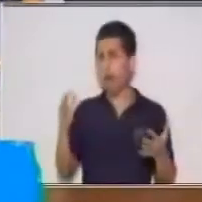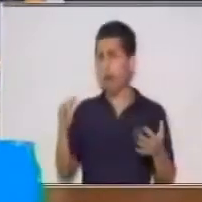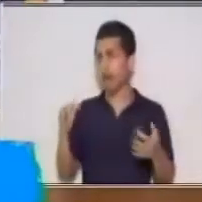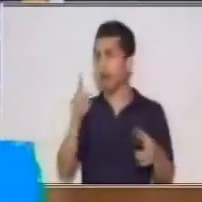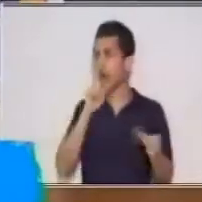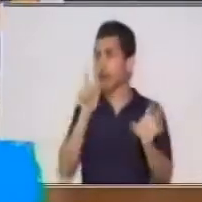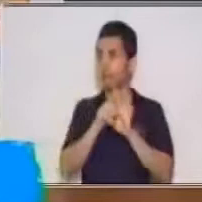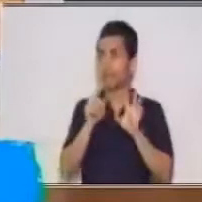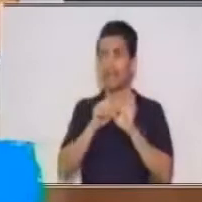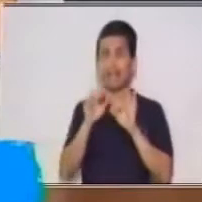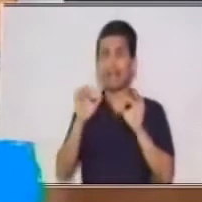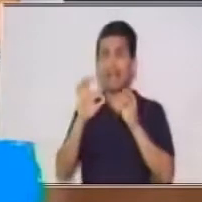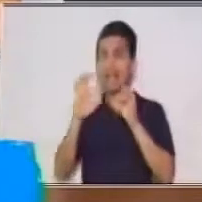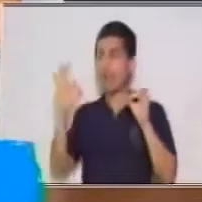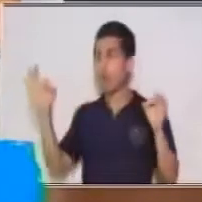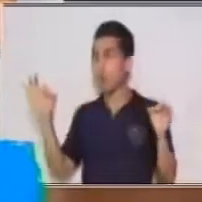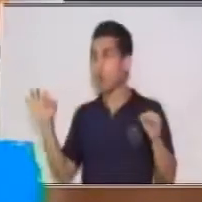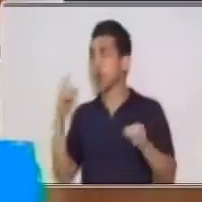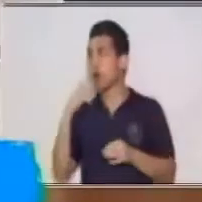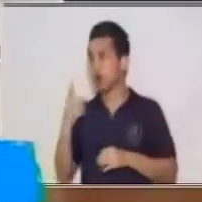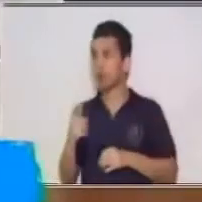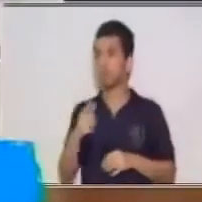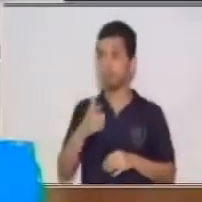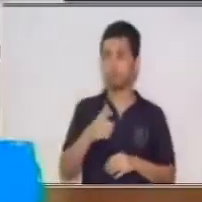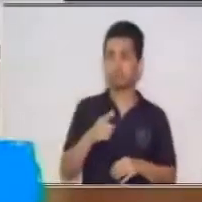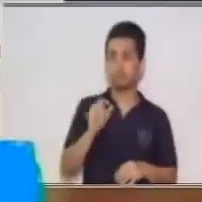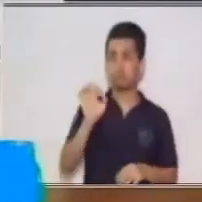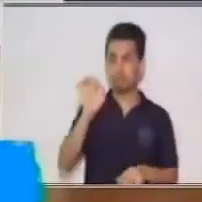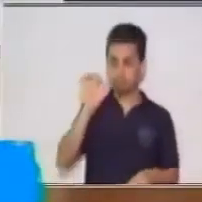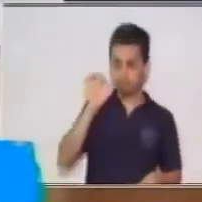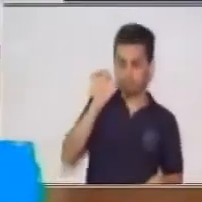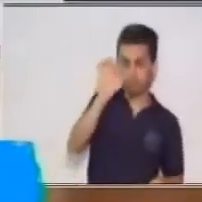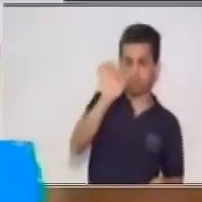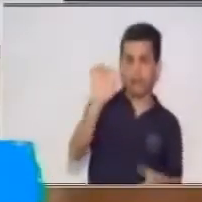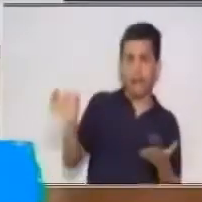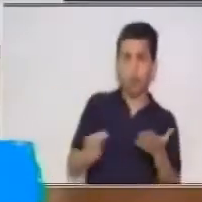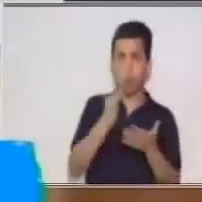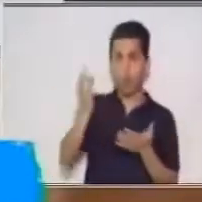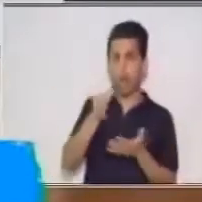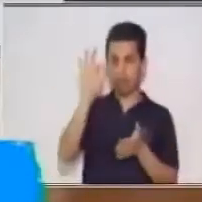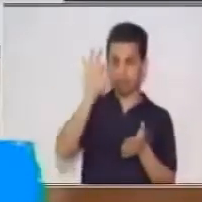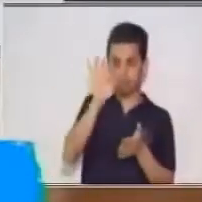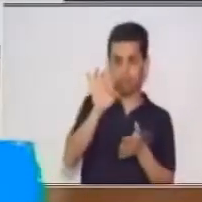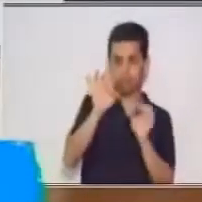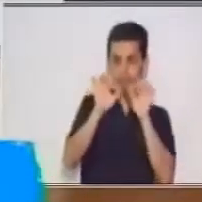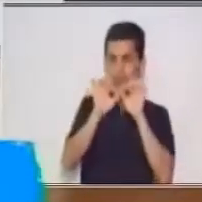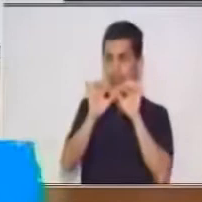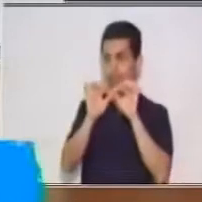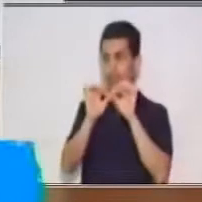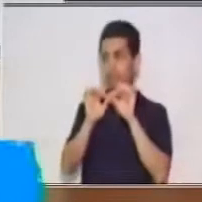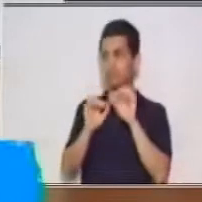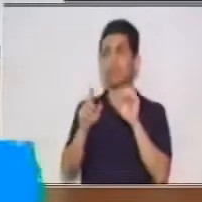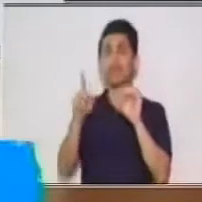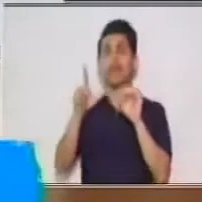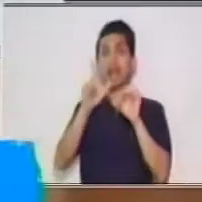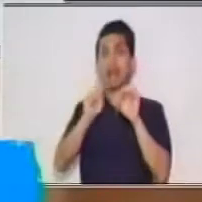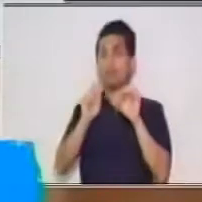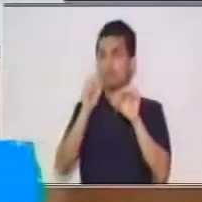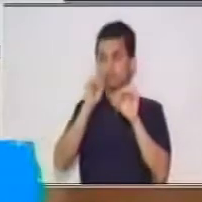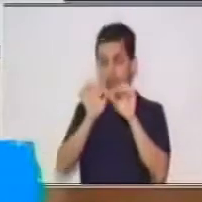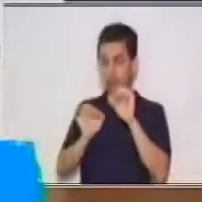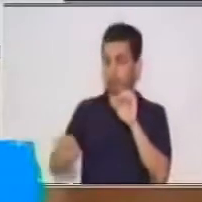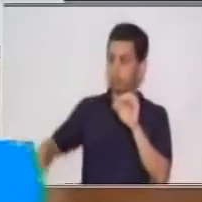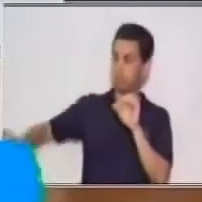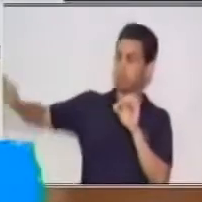Y al otro extremo vas a colocar tu lápiz. Colocas la aguja en el centro con el lápiz amarrado y vas a